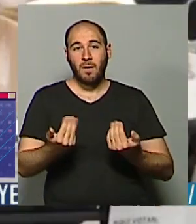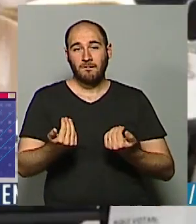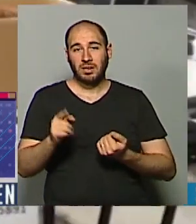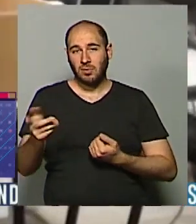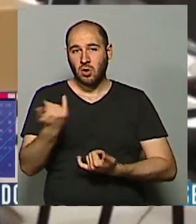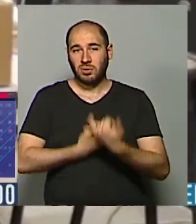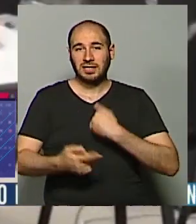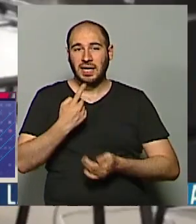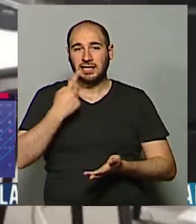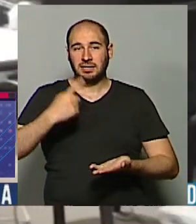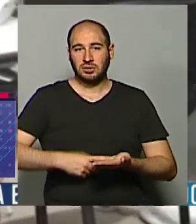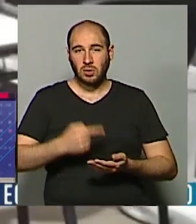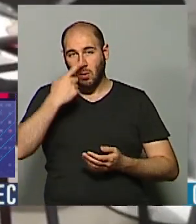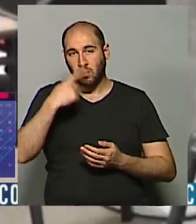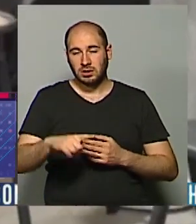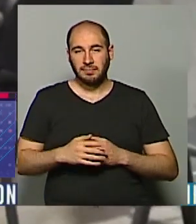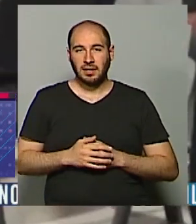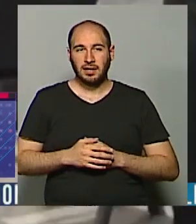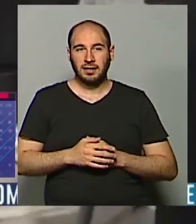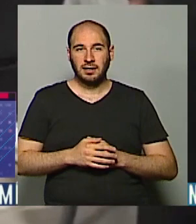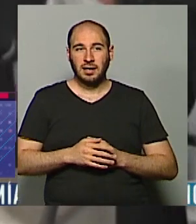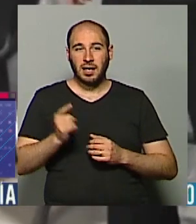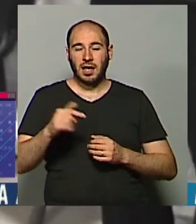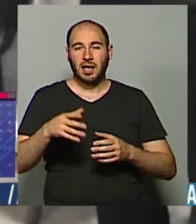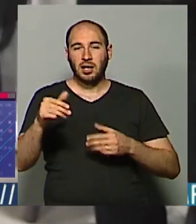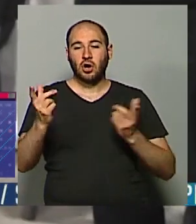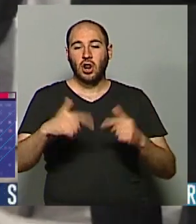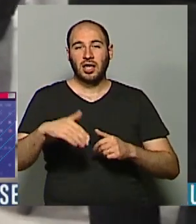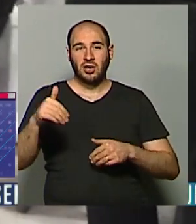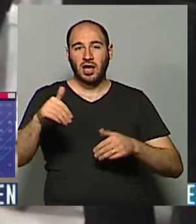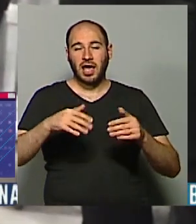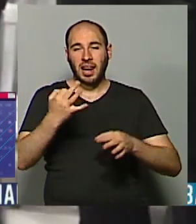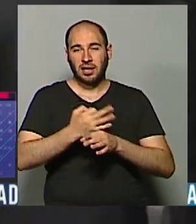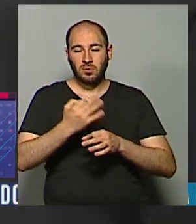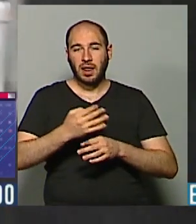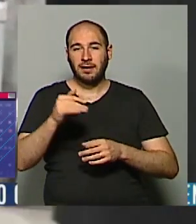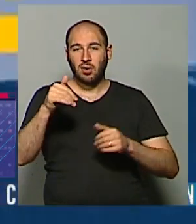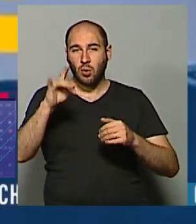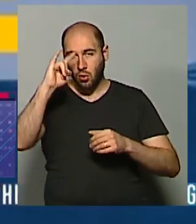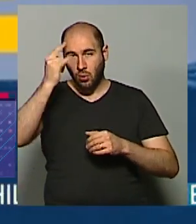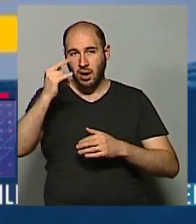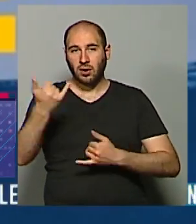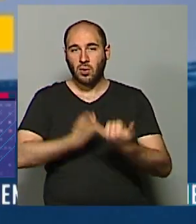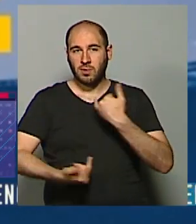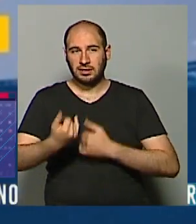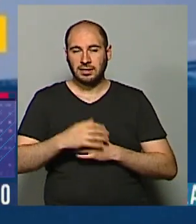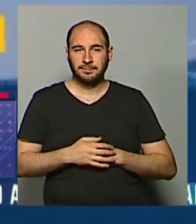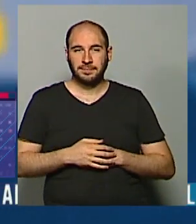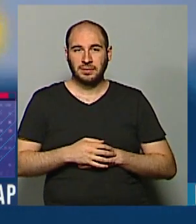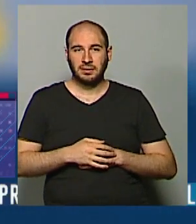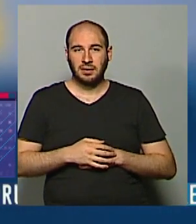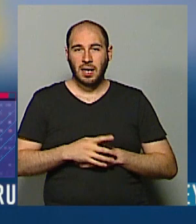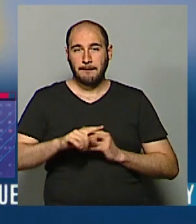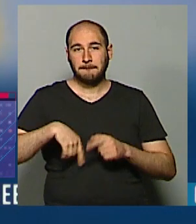decís, la definición última del colegio electoral, ¿no es cierto?, de Uruguay para nombrarlo. Se calcula que cerca